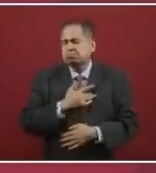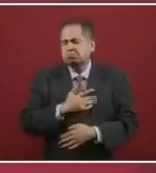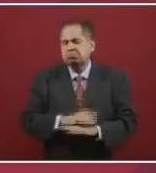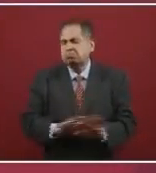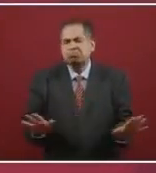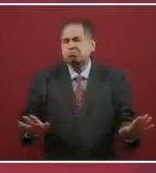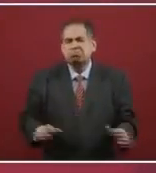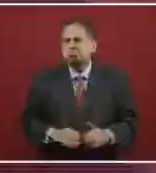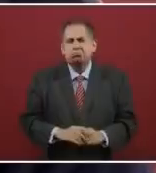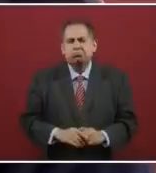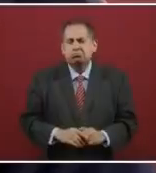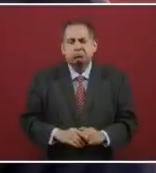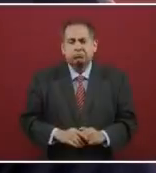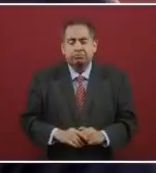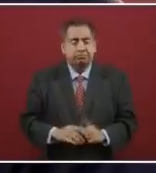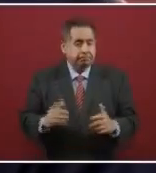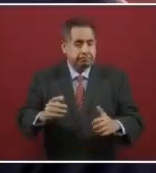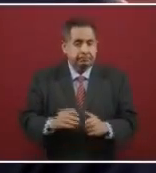pero